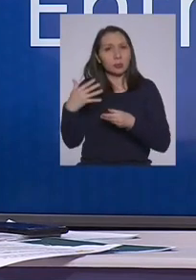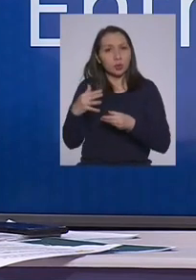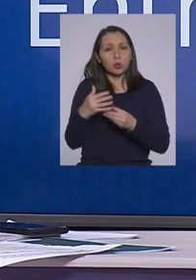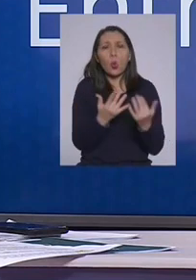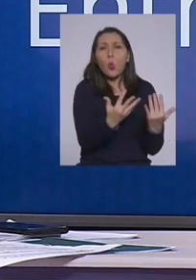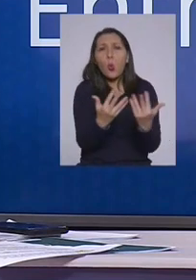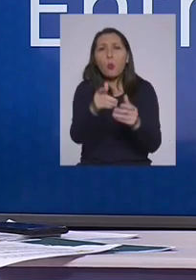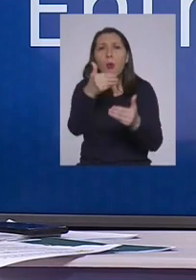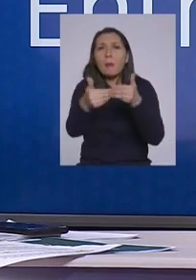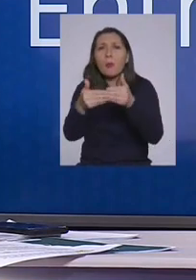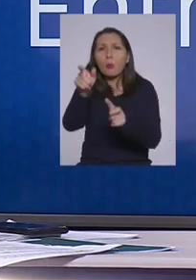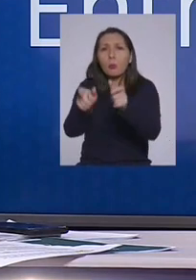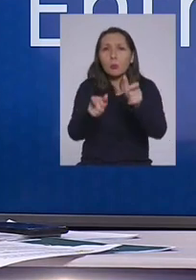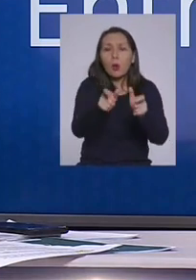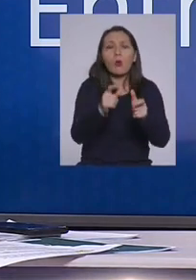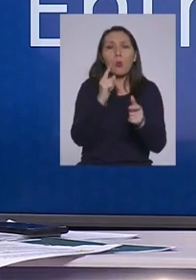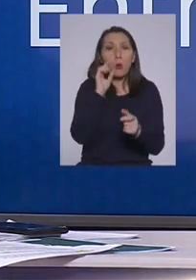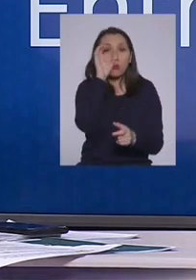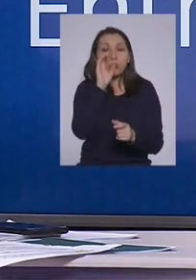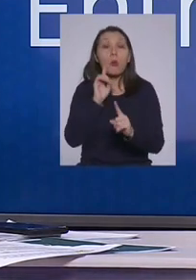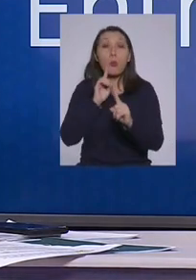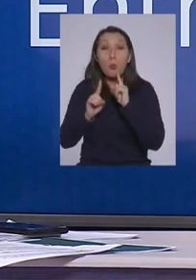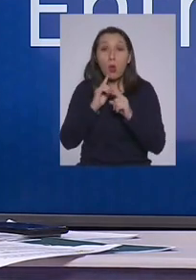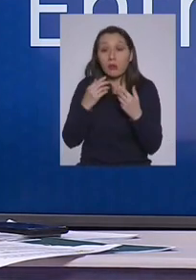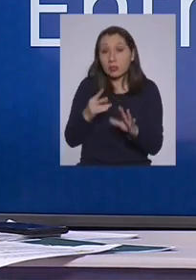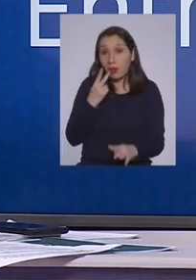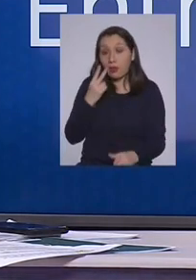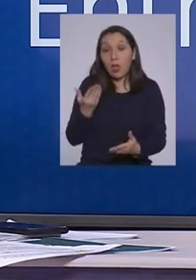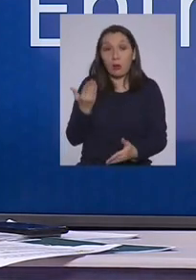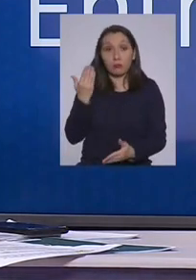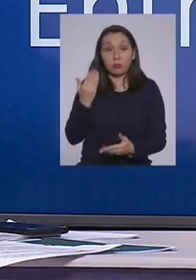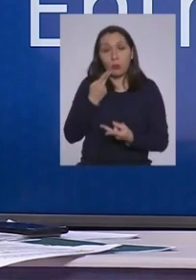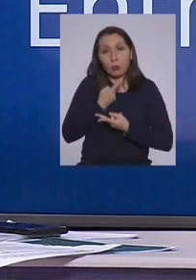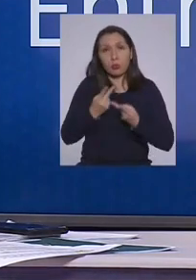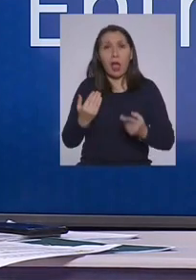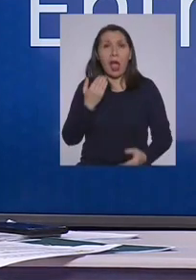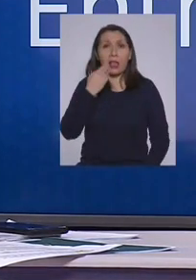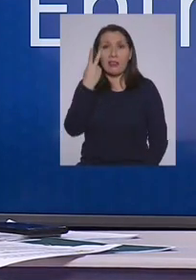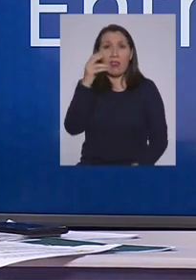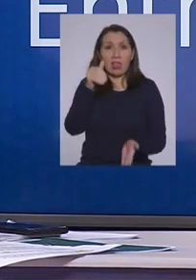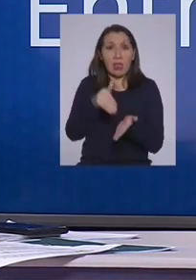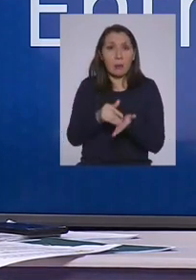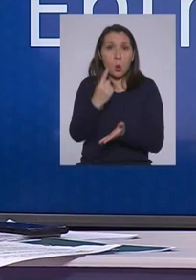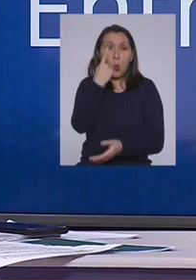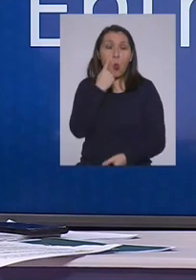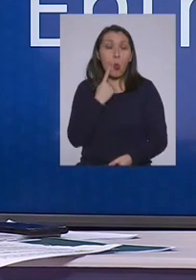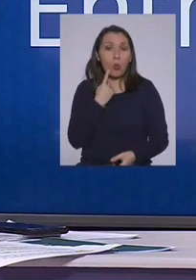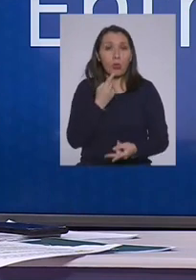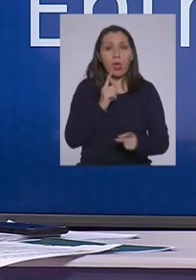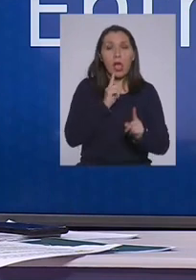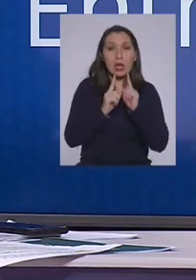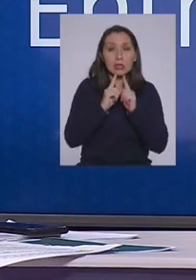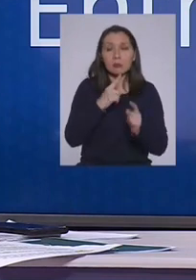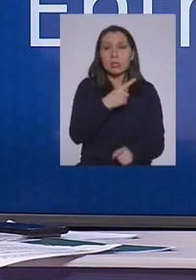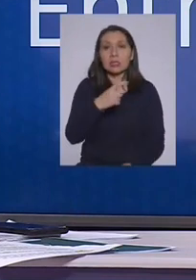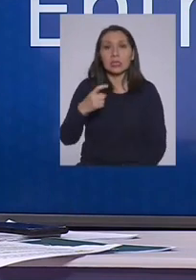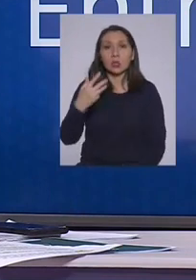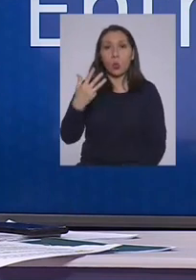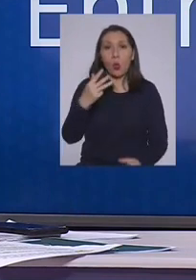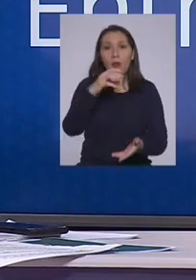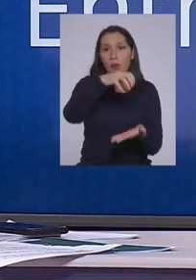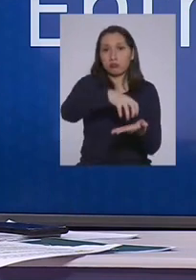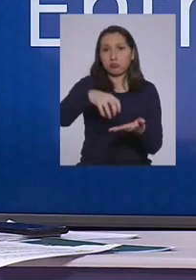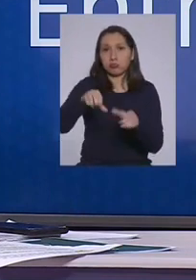es la trazabilidad, el testeo. Ustedes lo acaban de ver, acabo de anunciar casi 20.000 exámenes diarios con 109